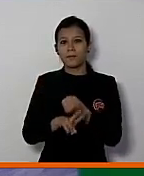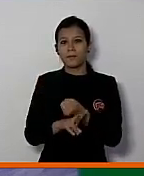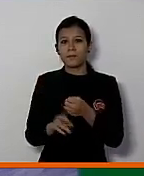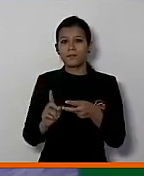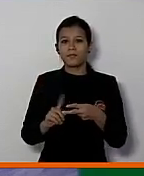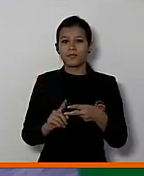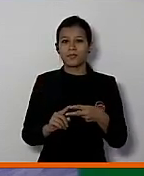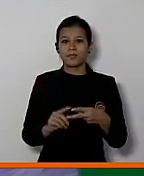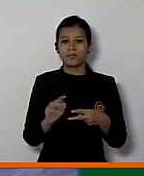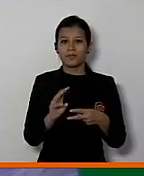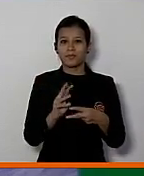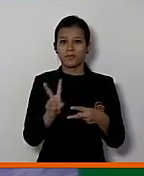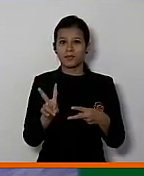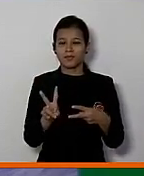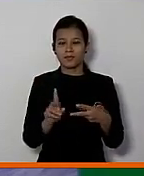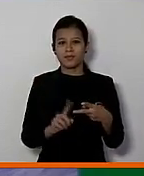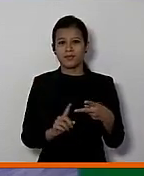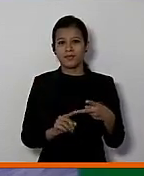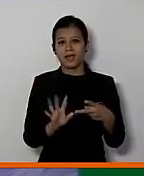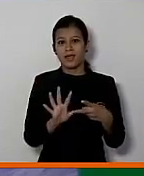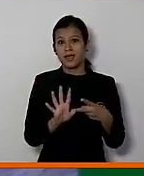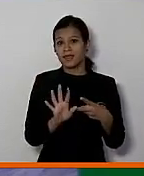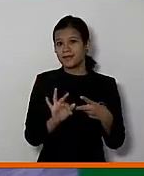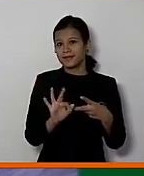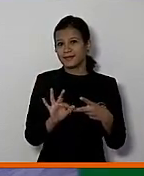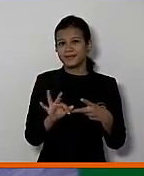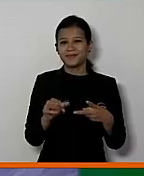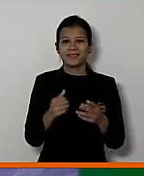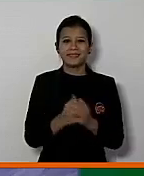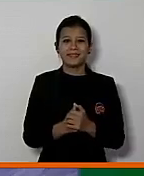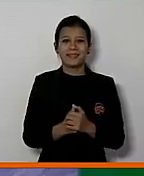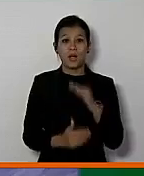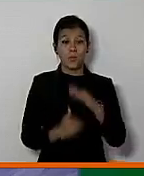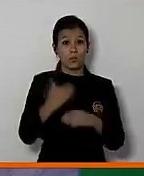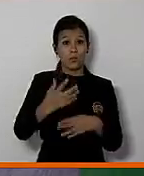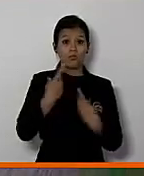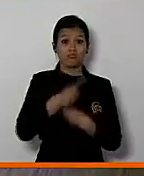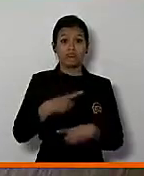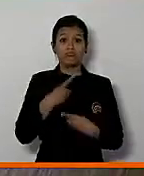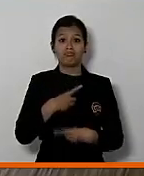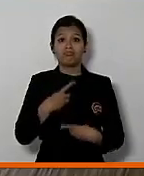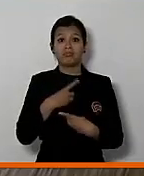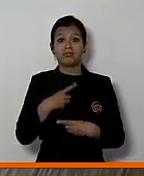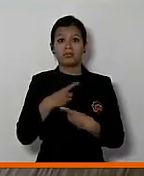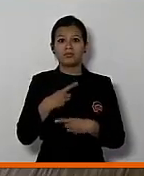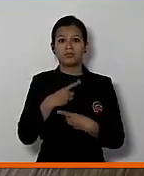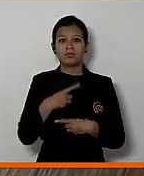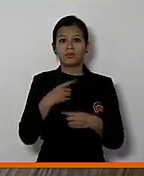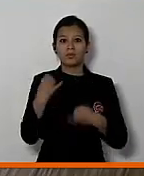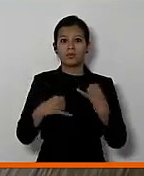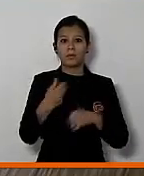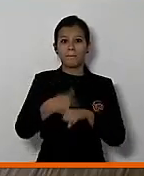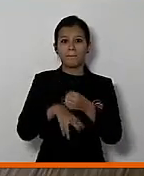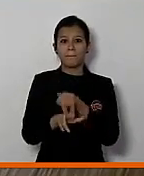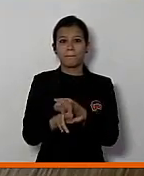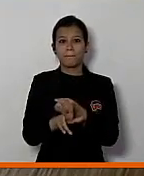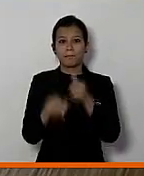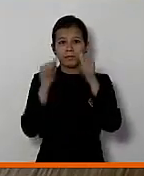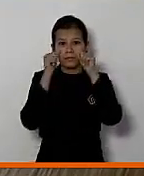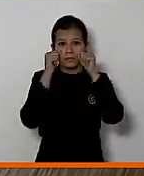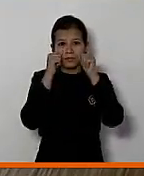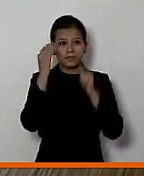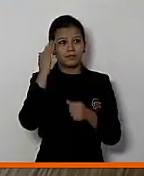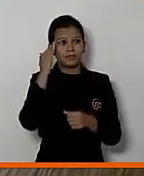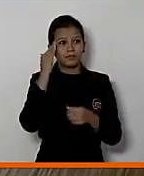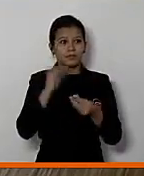1, 62. Posición 2, 19. Continuamos pegando y ganando con pega 3. Atentos, porque se vienen